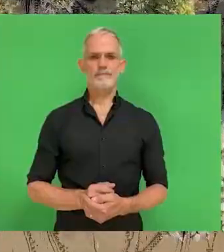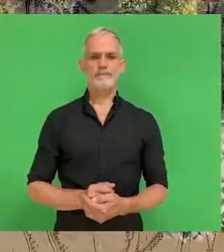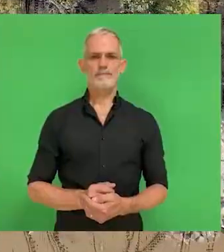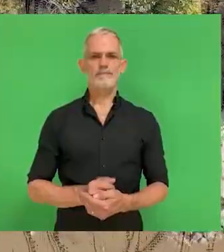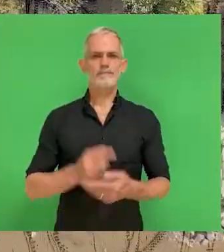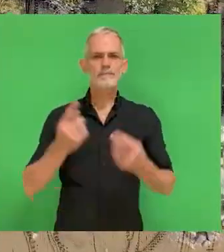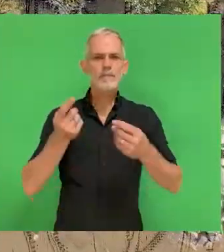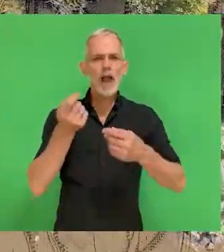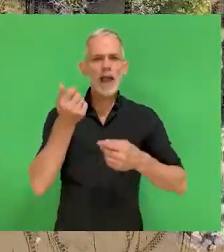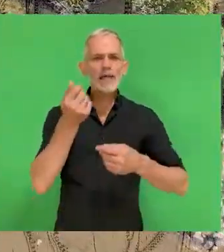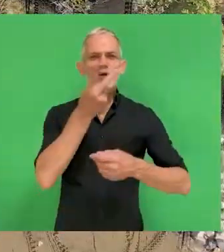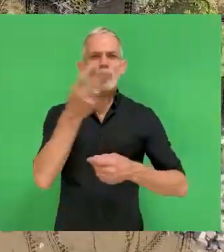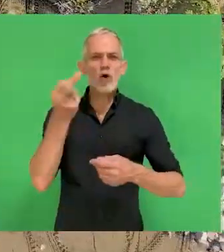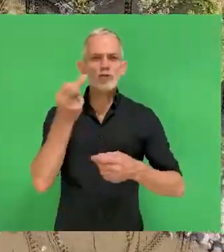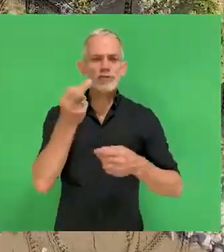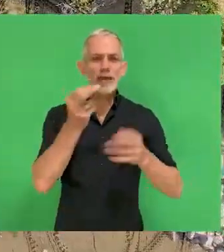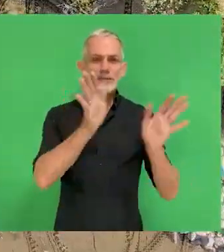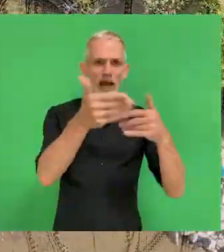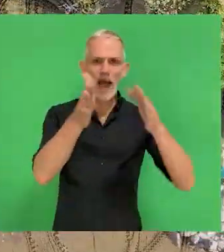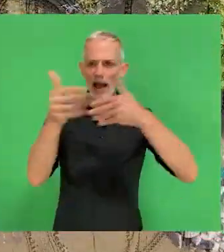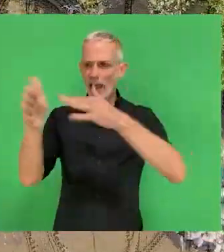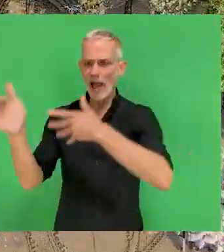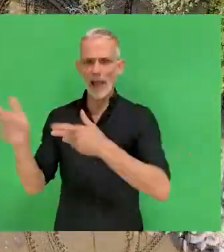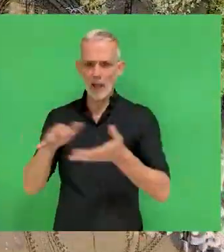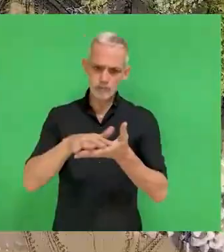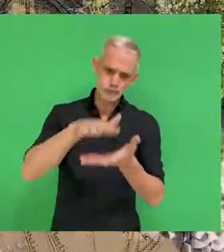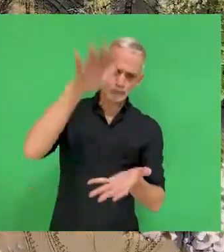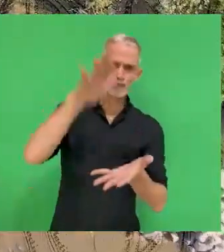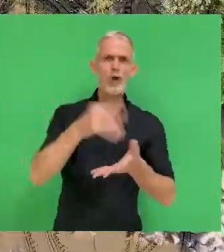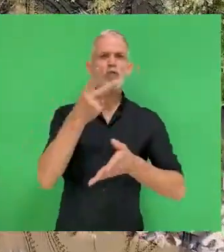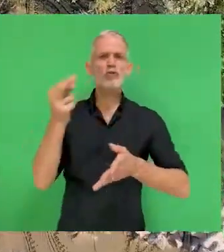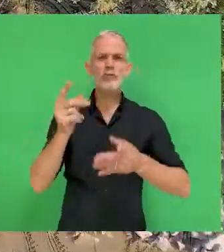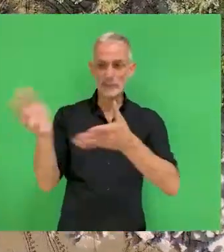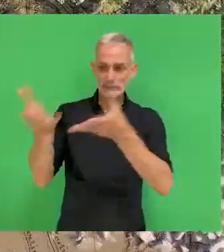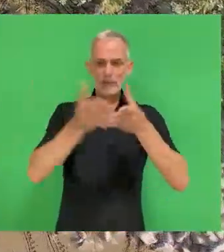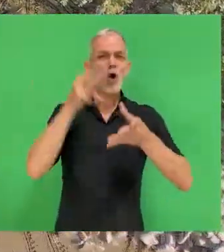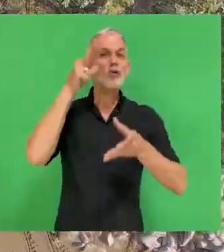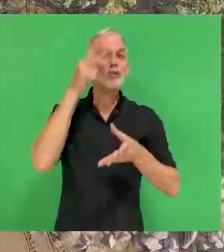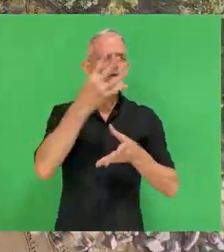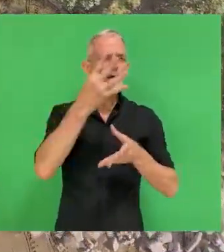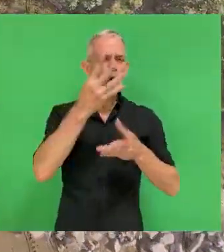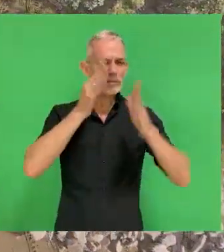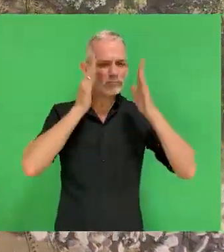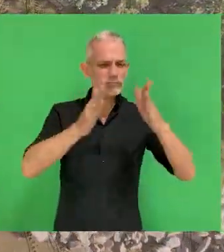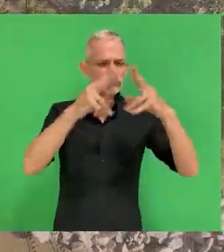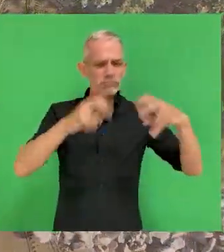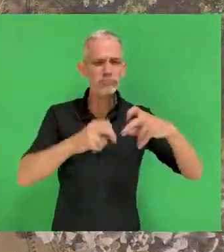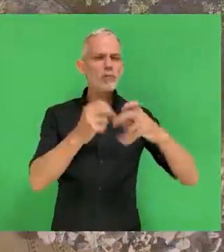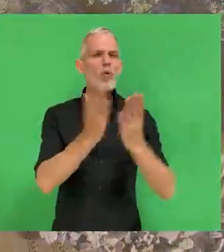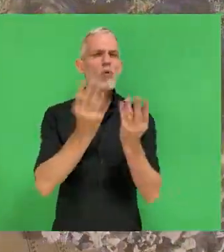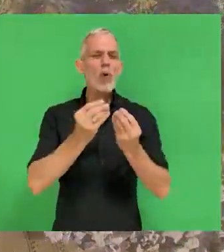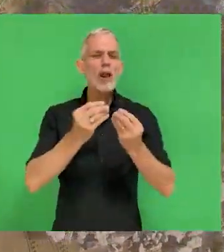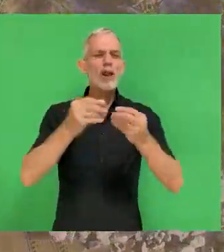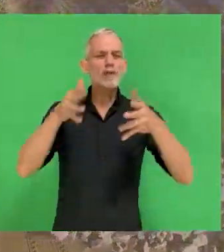De las casi 200 cajas que conforman este fondo documental, 84 están dedicadas al estudio de la Cuenca